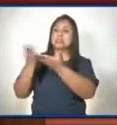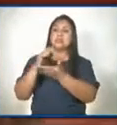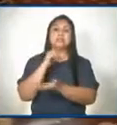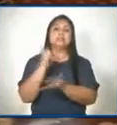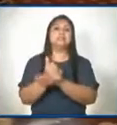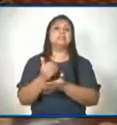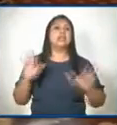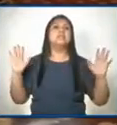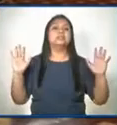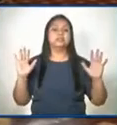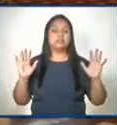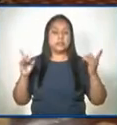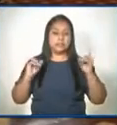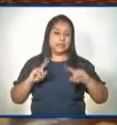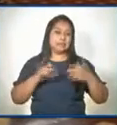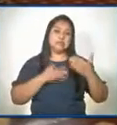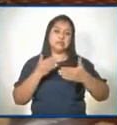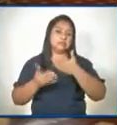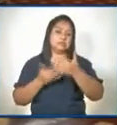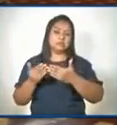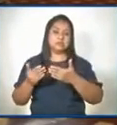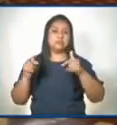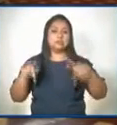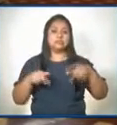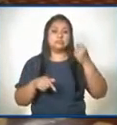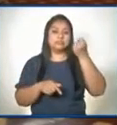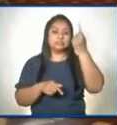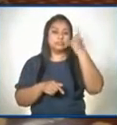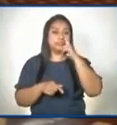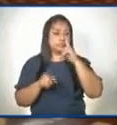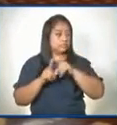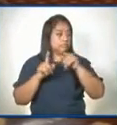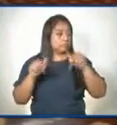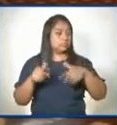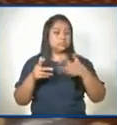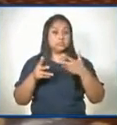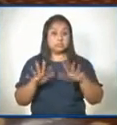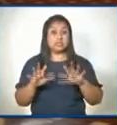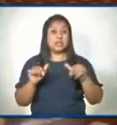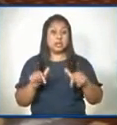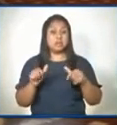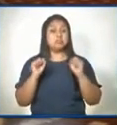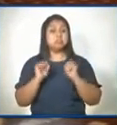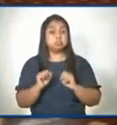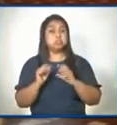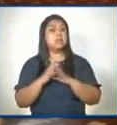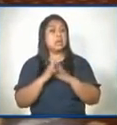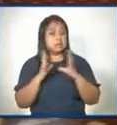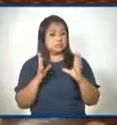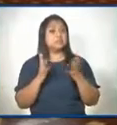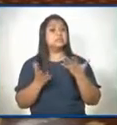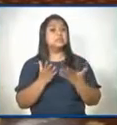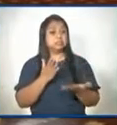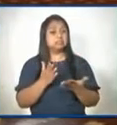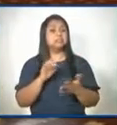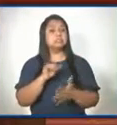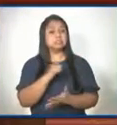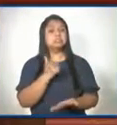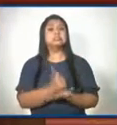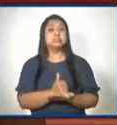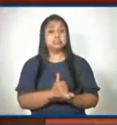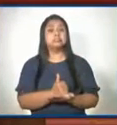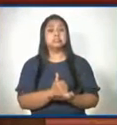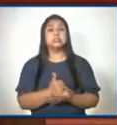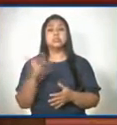autorización. Entendemos que en este caso hay altas posibilidades de que se apruebe la exportación